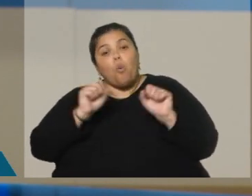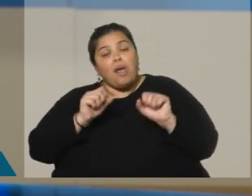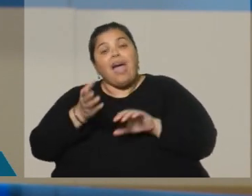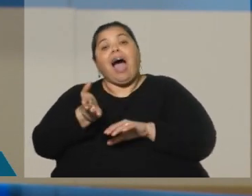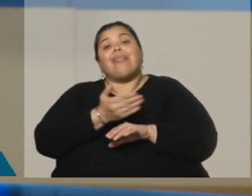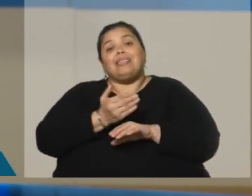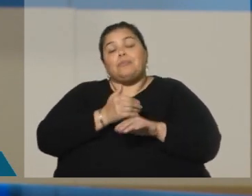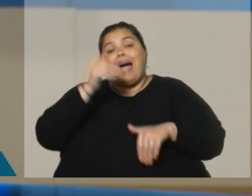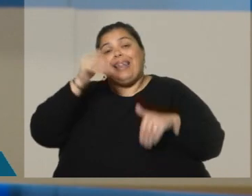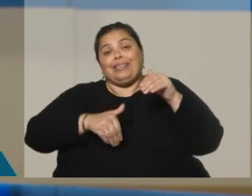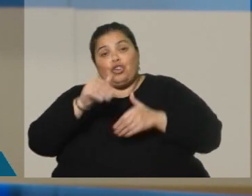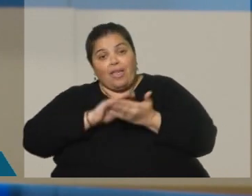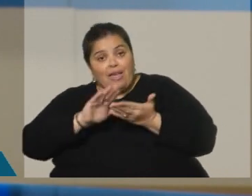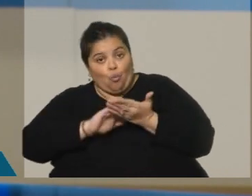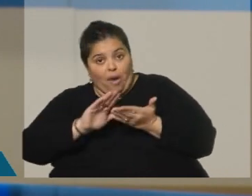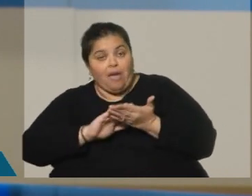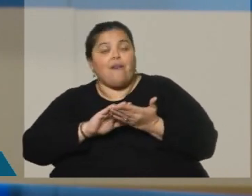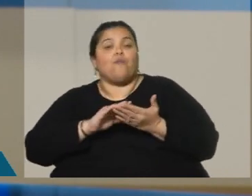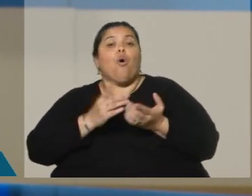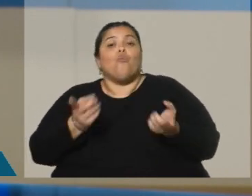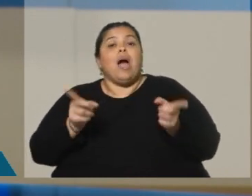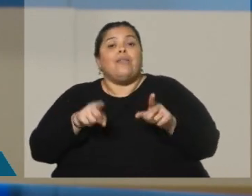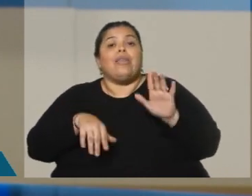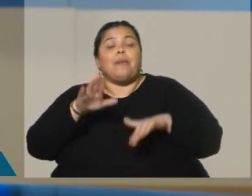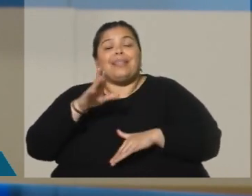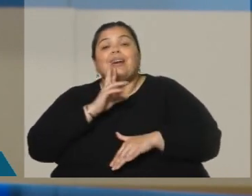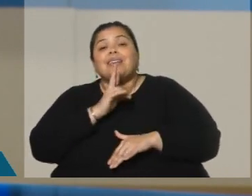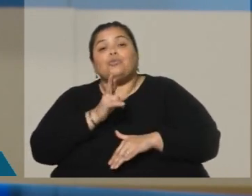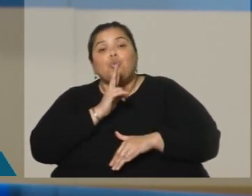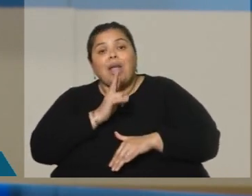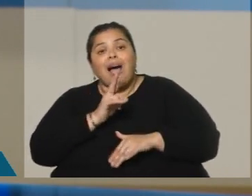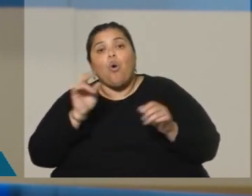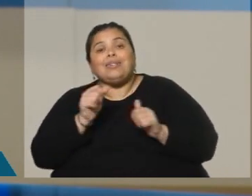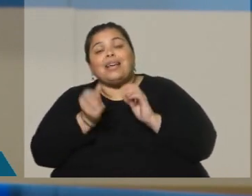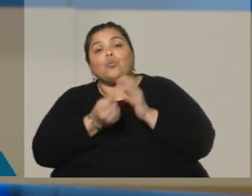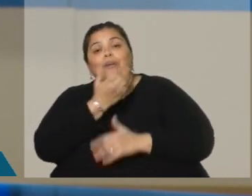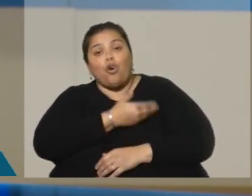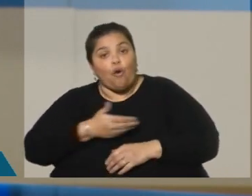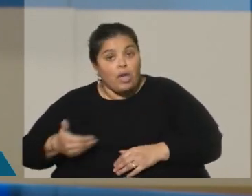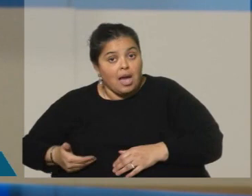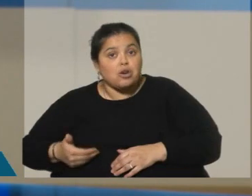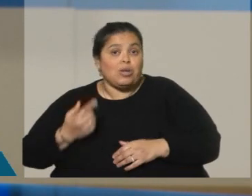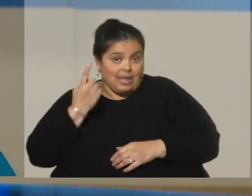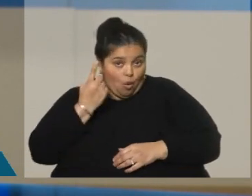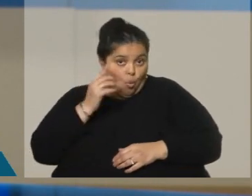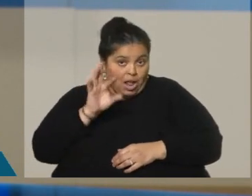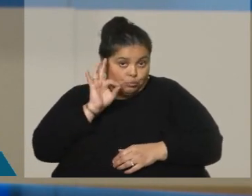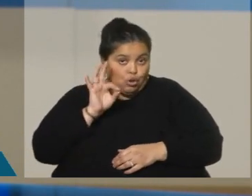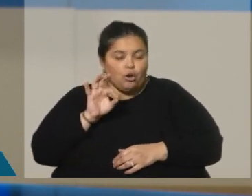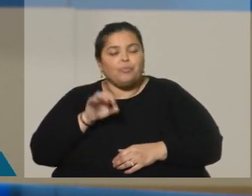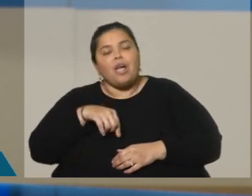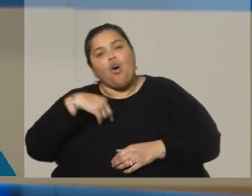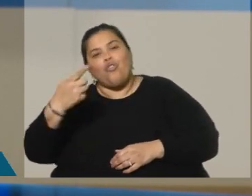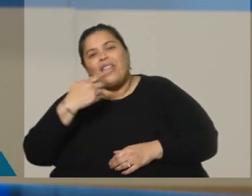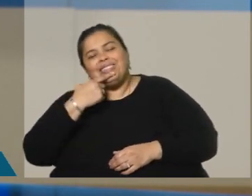anticipadas y conformar según el resultado electoral un un nuevo gobierno por vetos